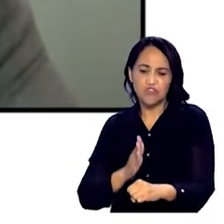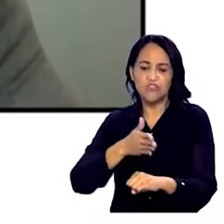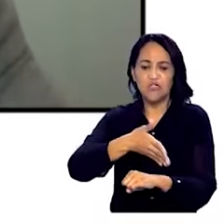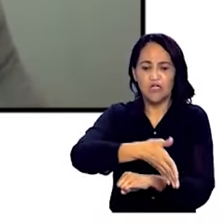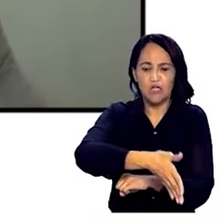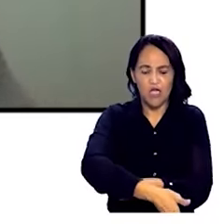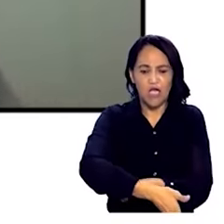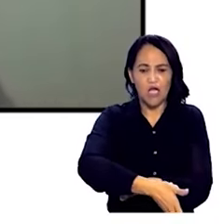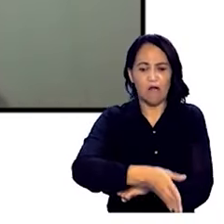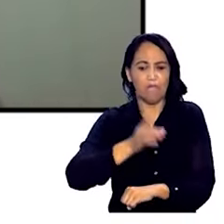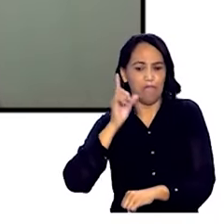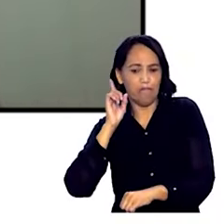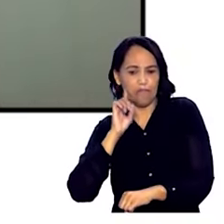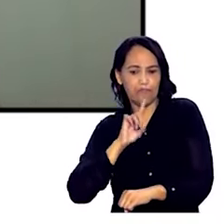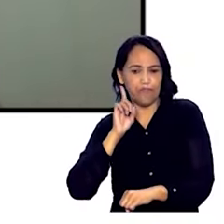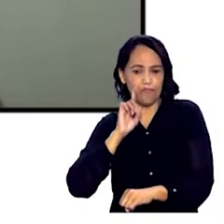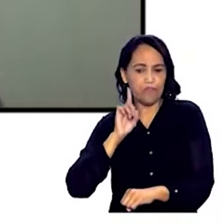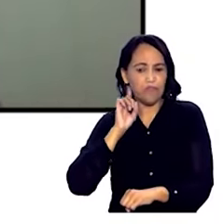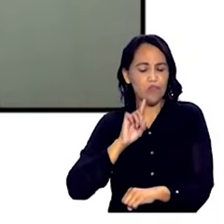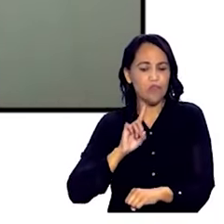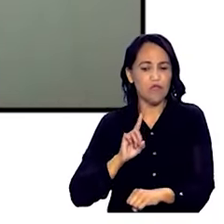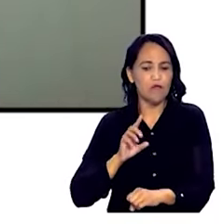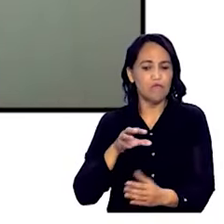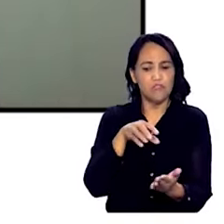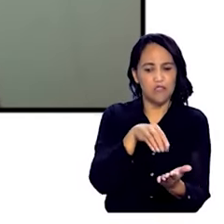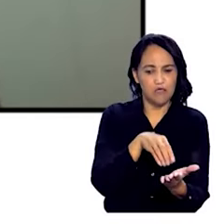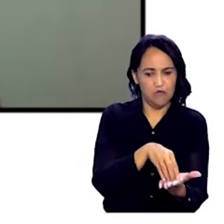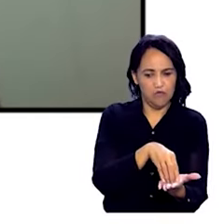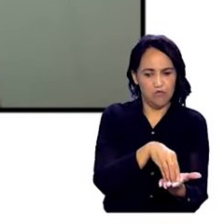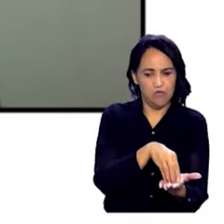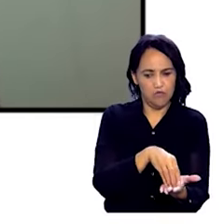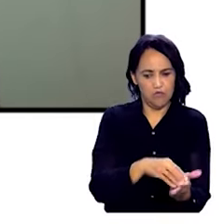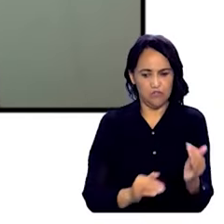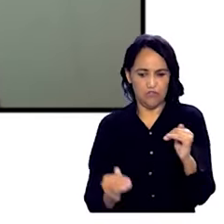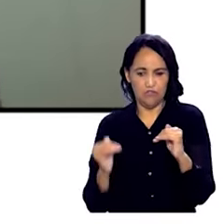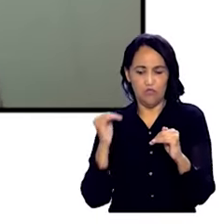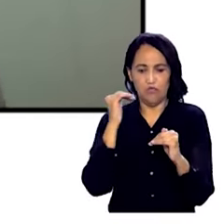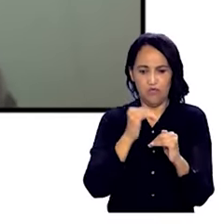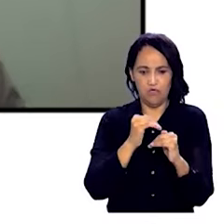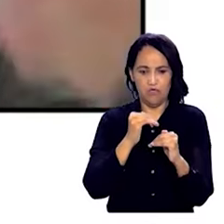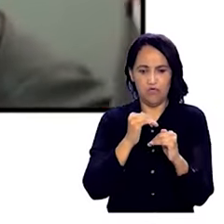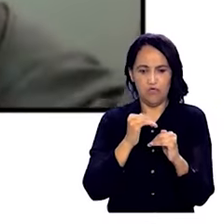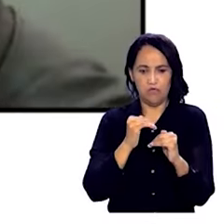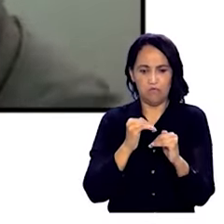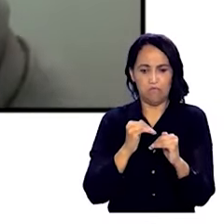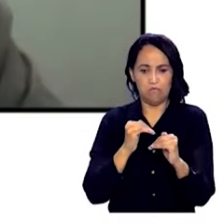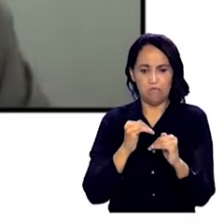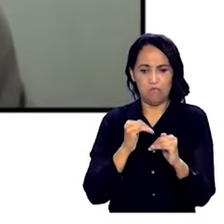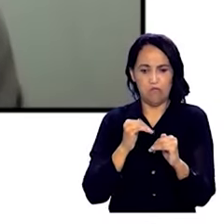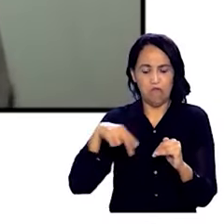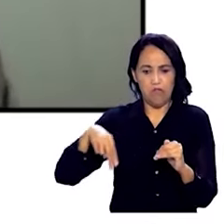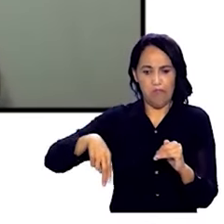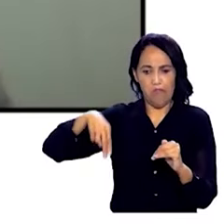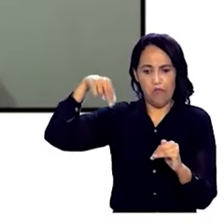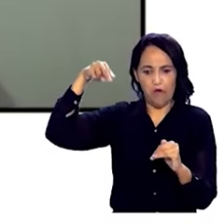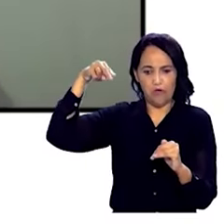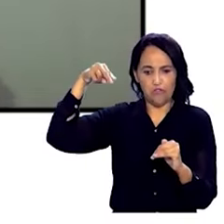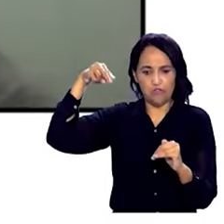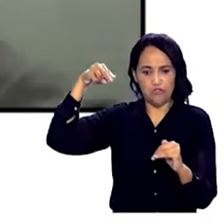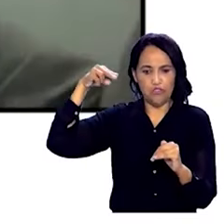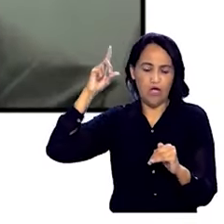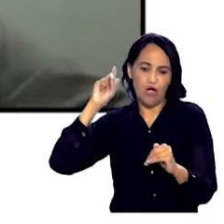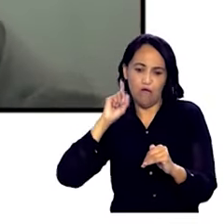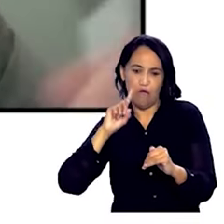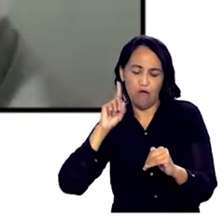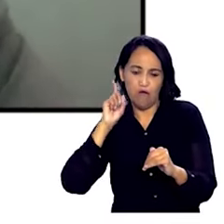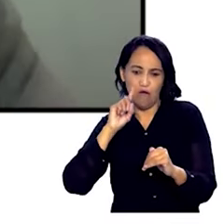corte Suprema norteamericana de también conos a después a inici del